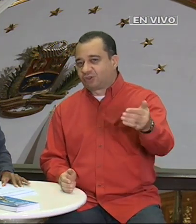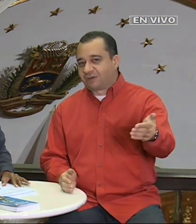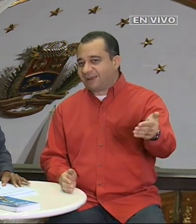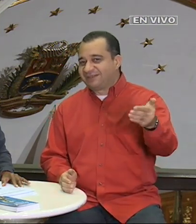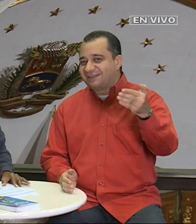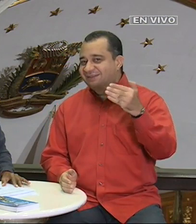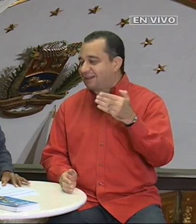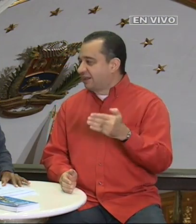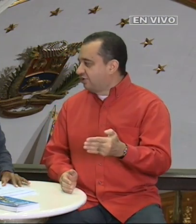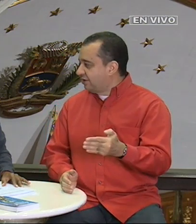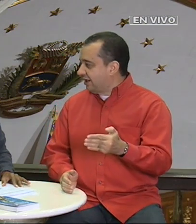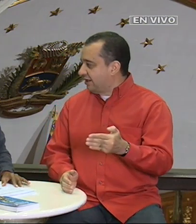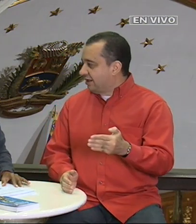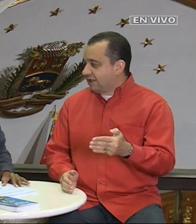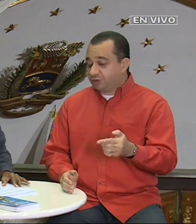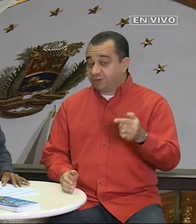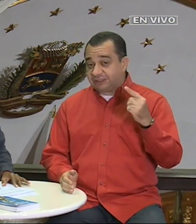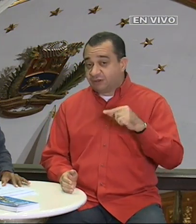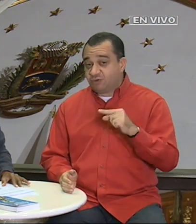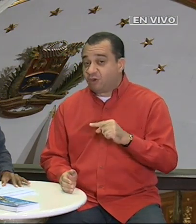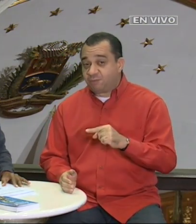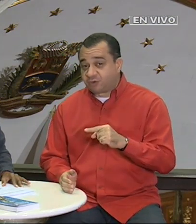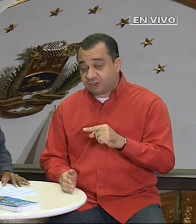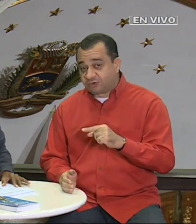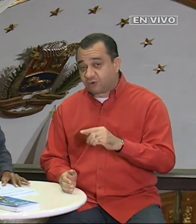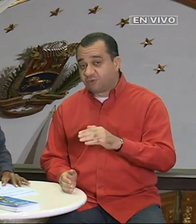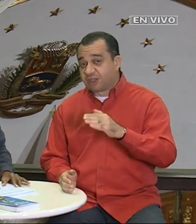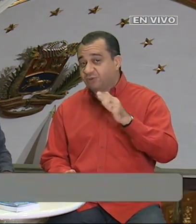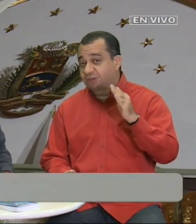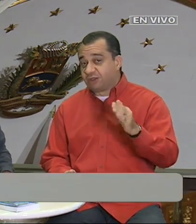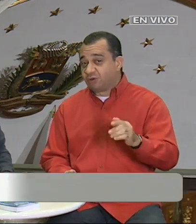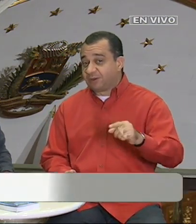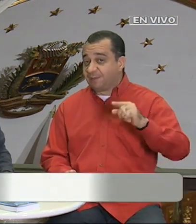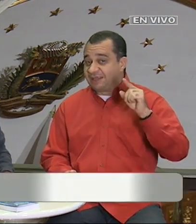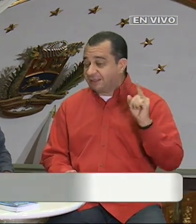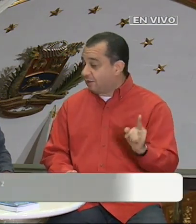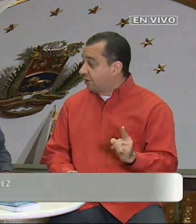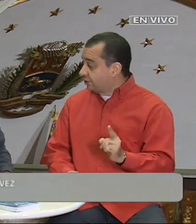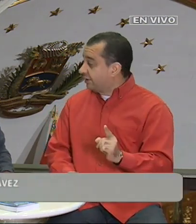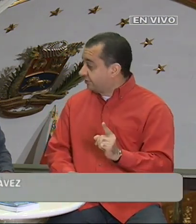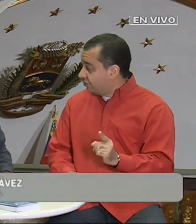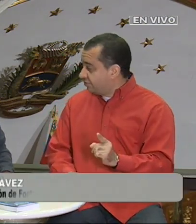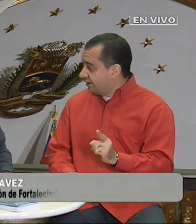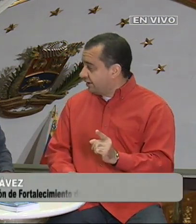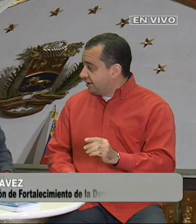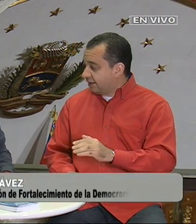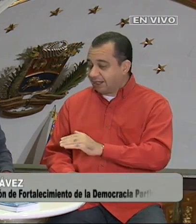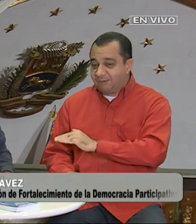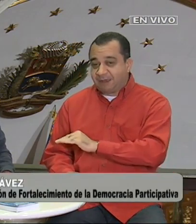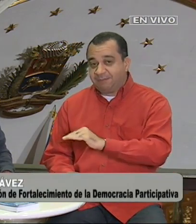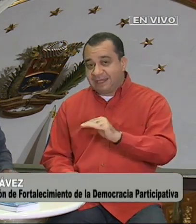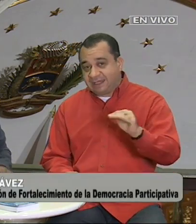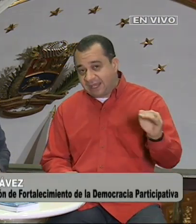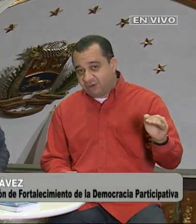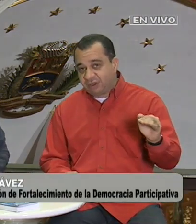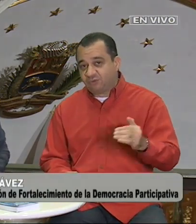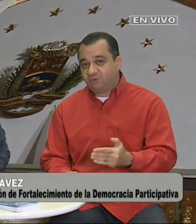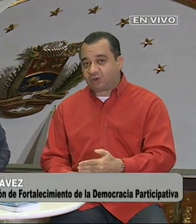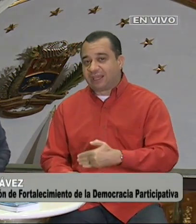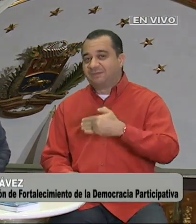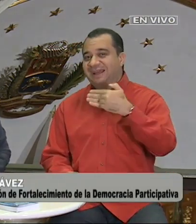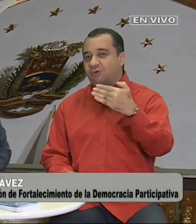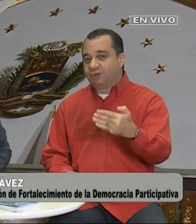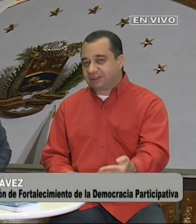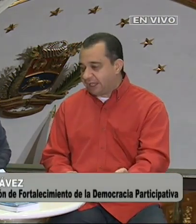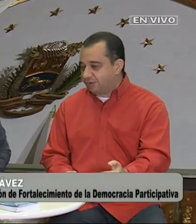la observancia internacional, donde este es uno de los procesos, como se ha demostrado en las últimas 24 elecciones, que es el más vigilado del mundo,